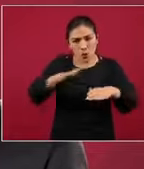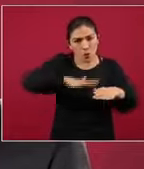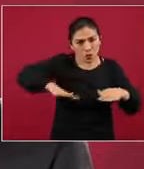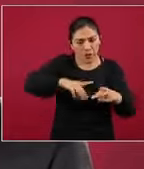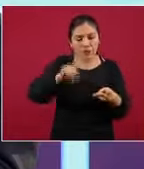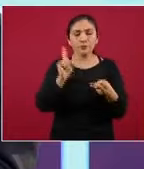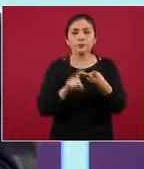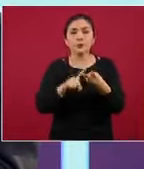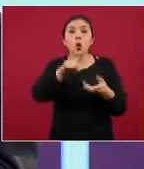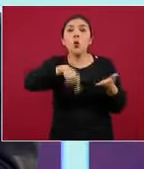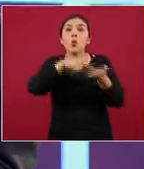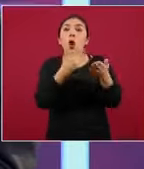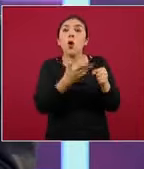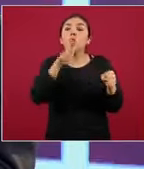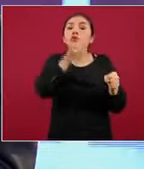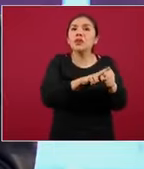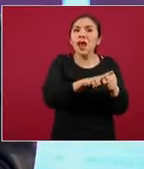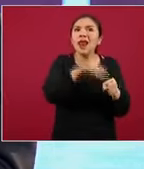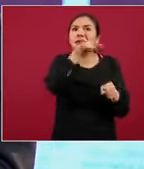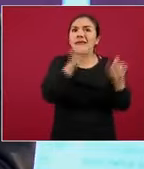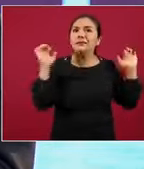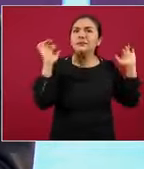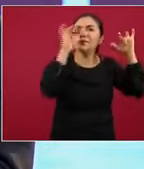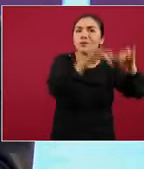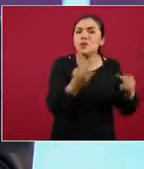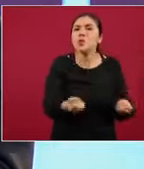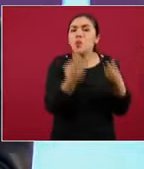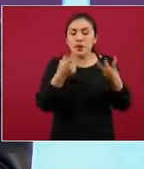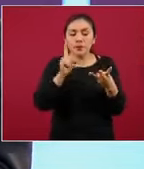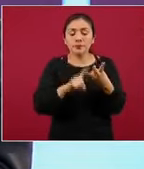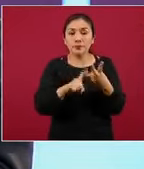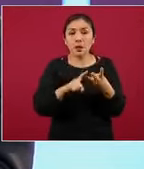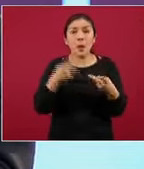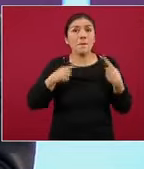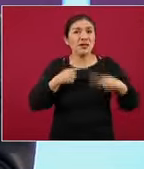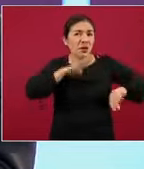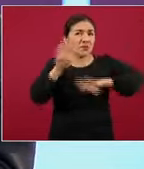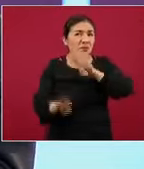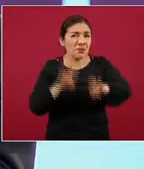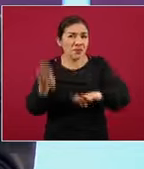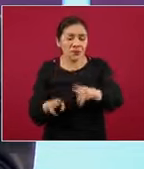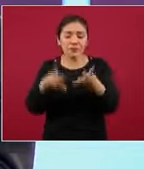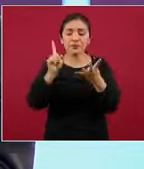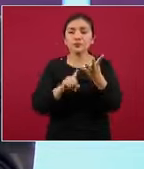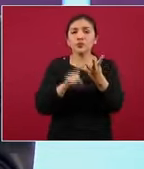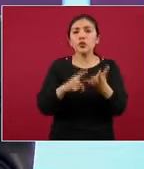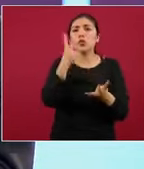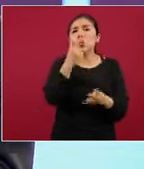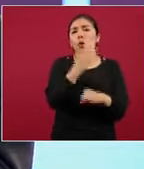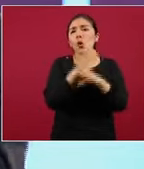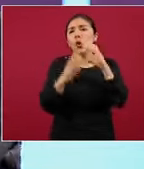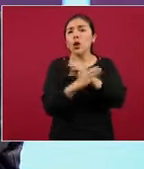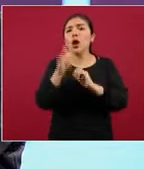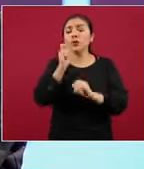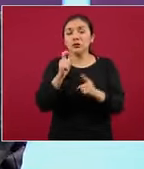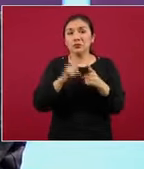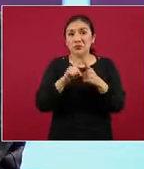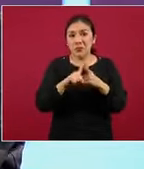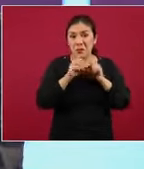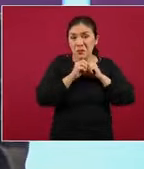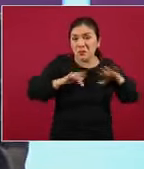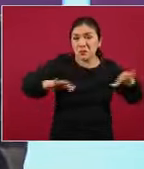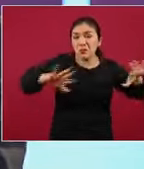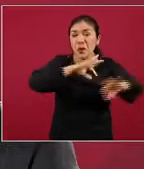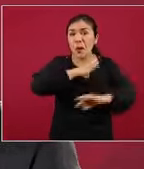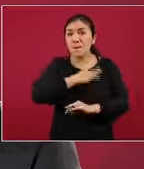casos en el hospital, es decir, la hospitalización, tercero, la mortalidad, y cuarto, 2 variables que tienen que ver con la propagación del